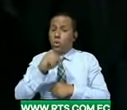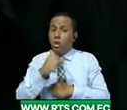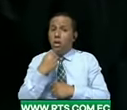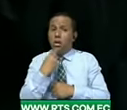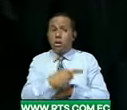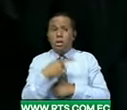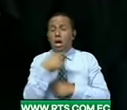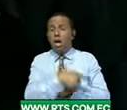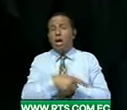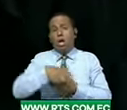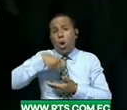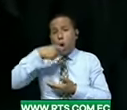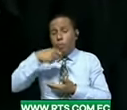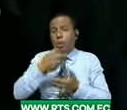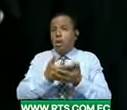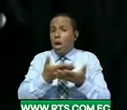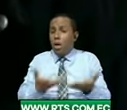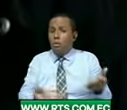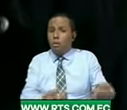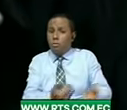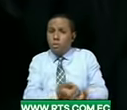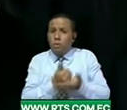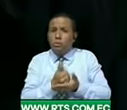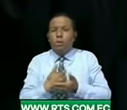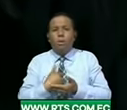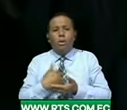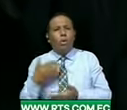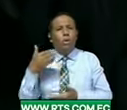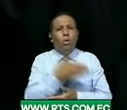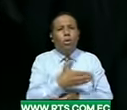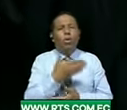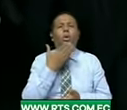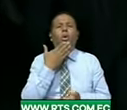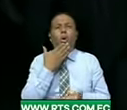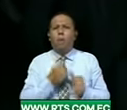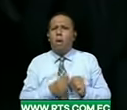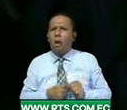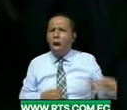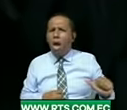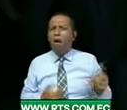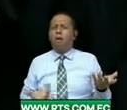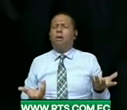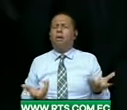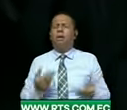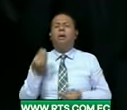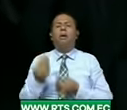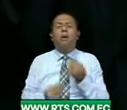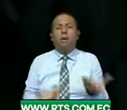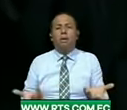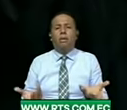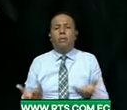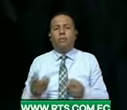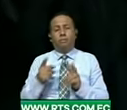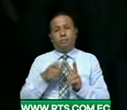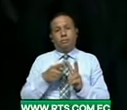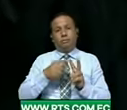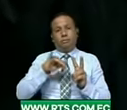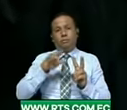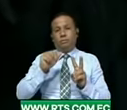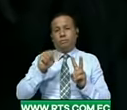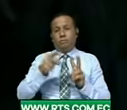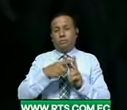con comida, todo, pero ¿cómo llegamos a Polonia? ¿Cómo vamos a llegar allá? Juan y Natalie saben que